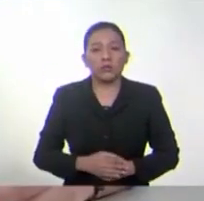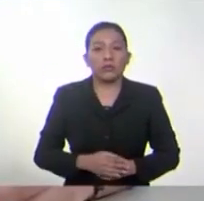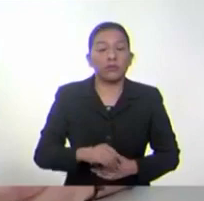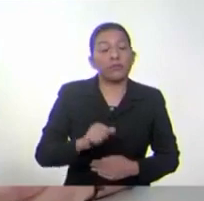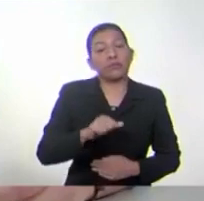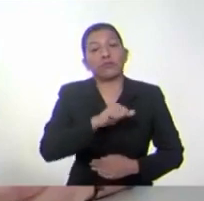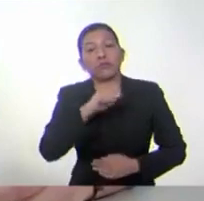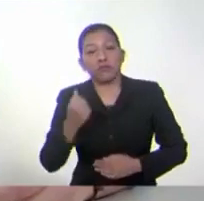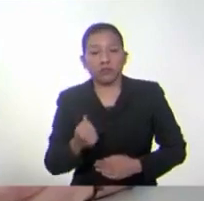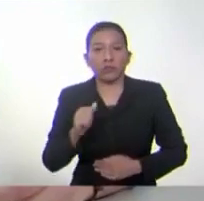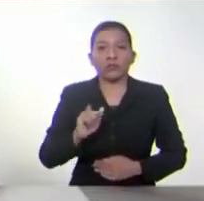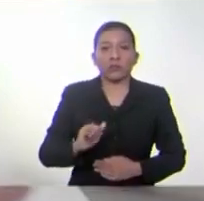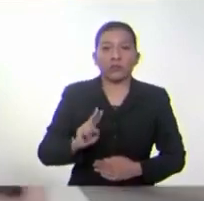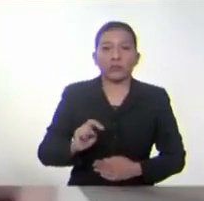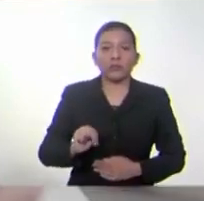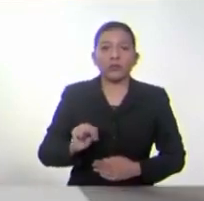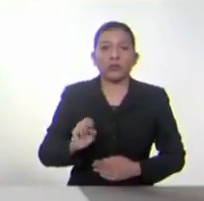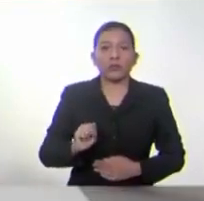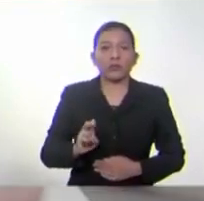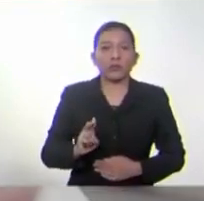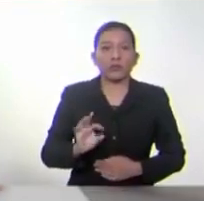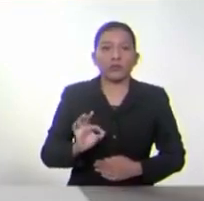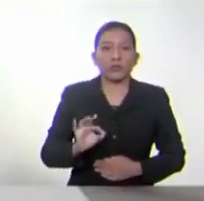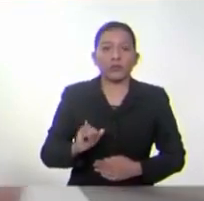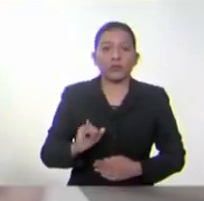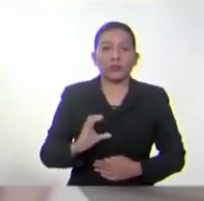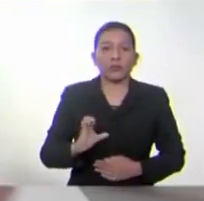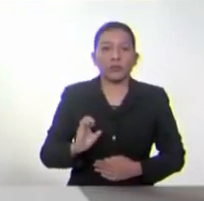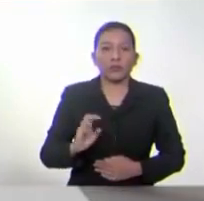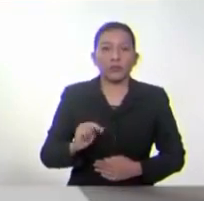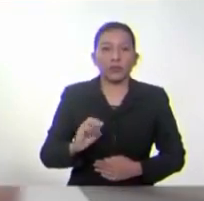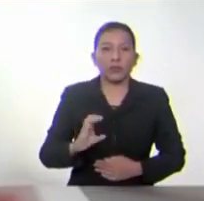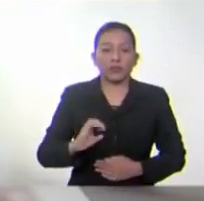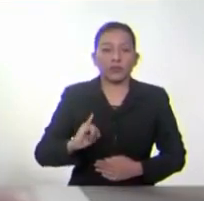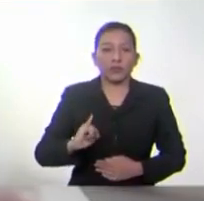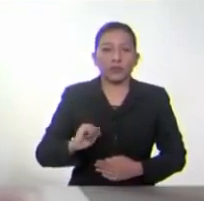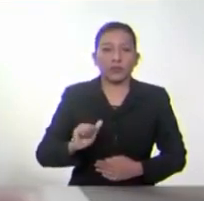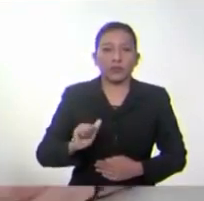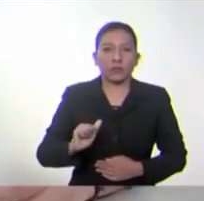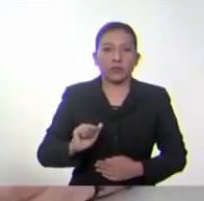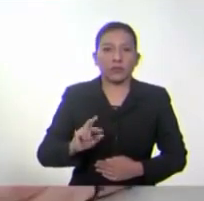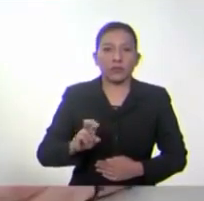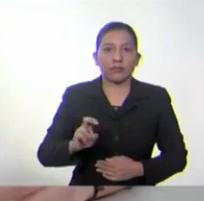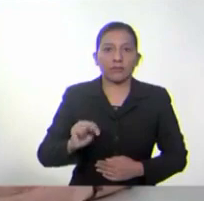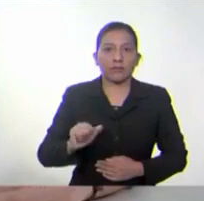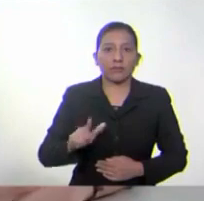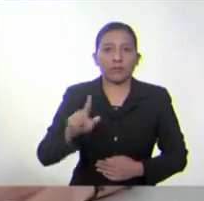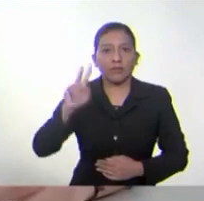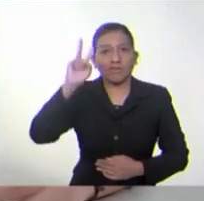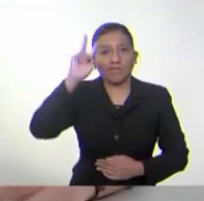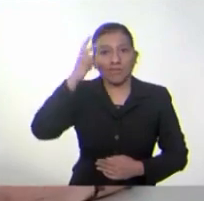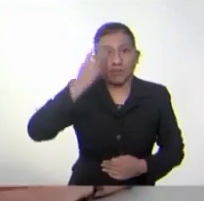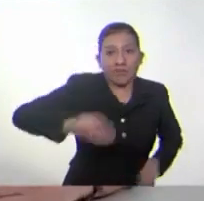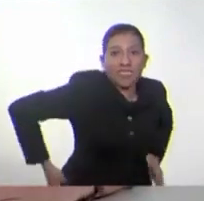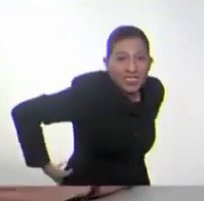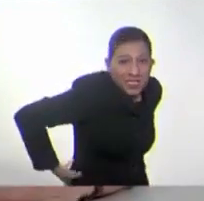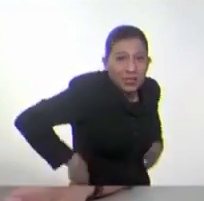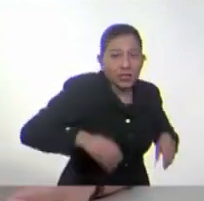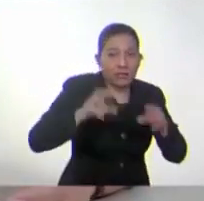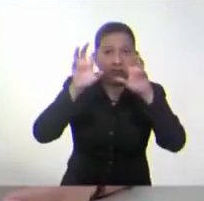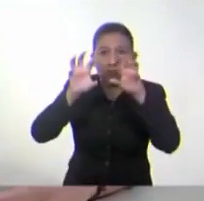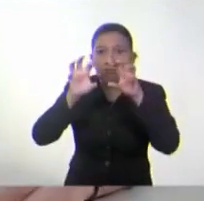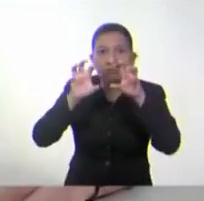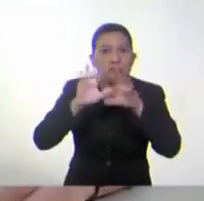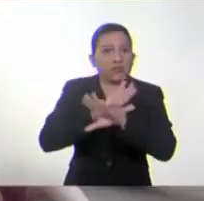insuficiencia renal, que sucede cuando los riñones ya no están aptos para realizar las funciones que se